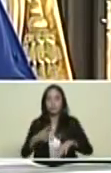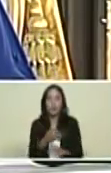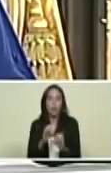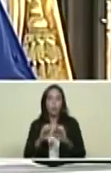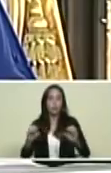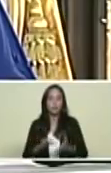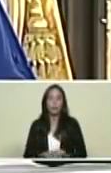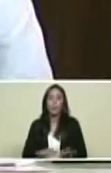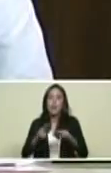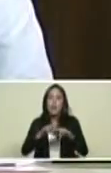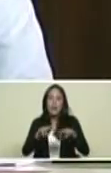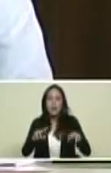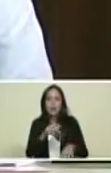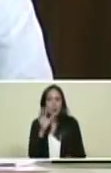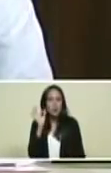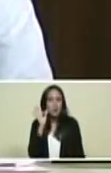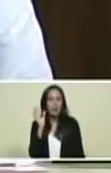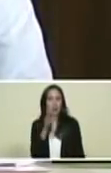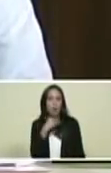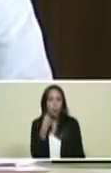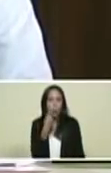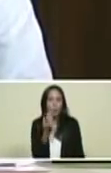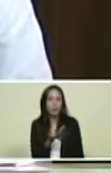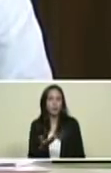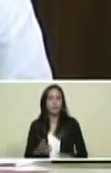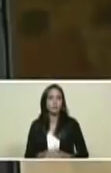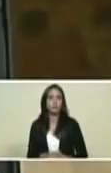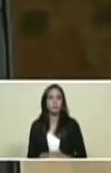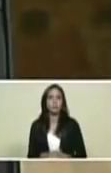Las niñas, los jóvenes, los niños